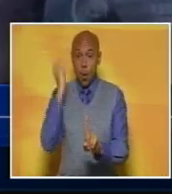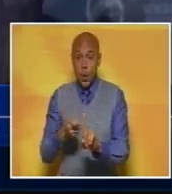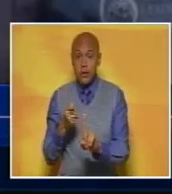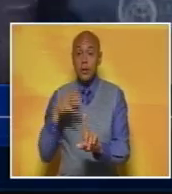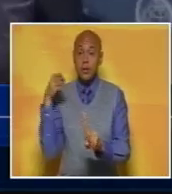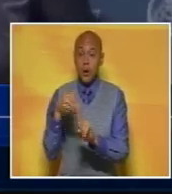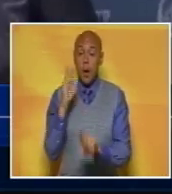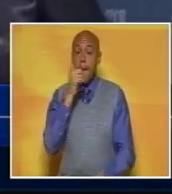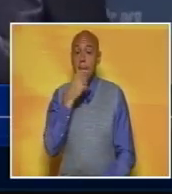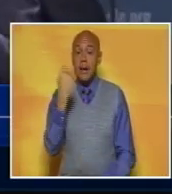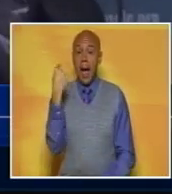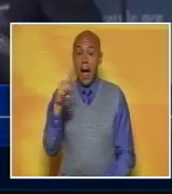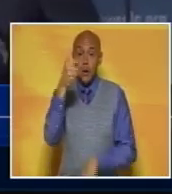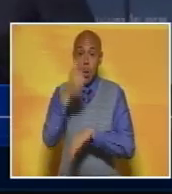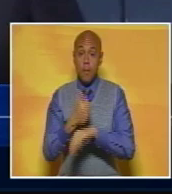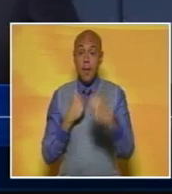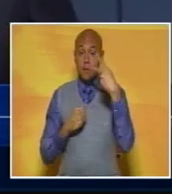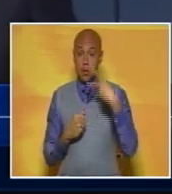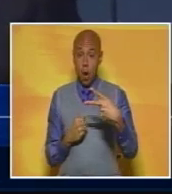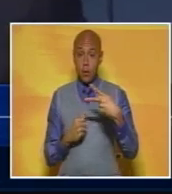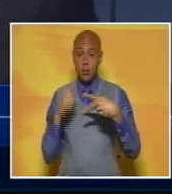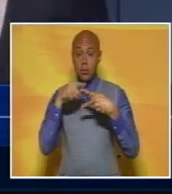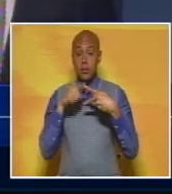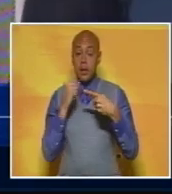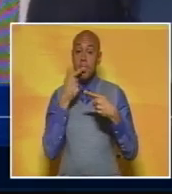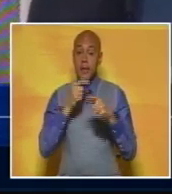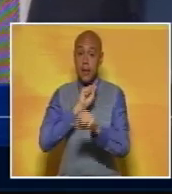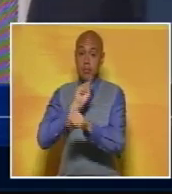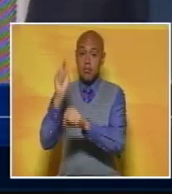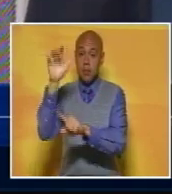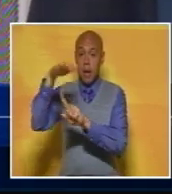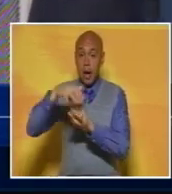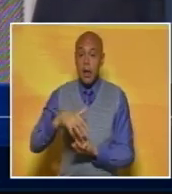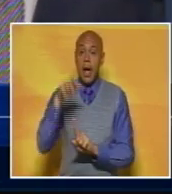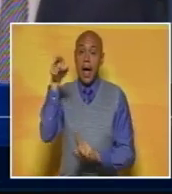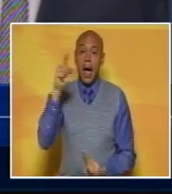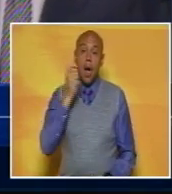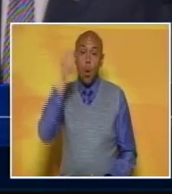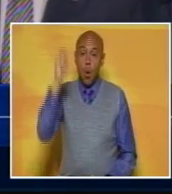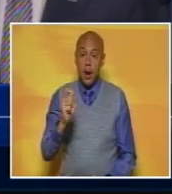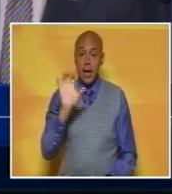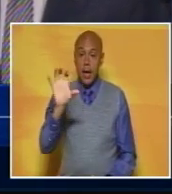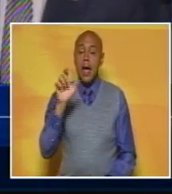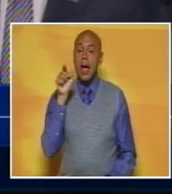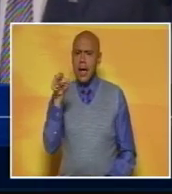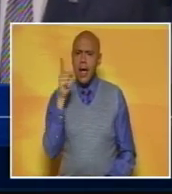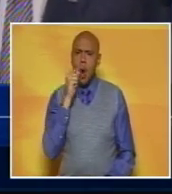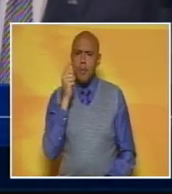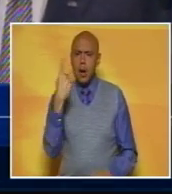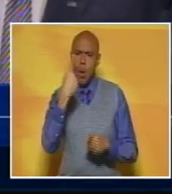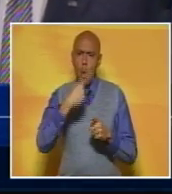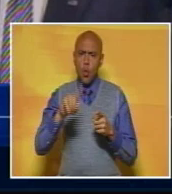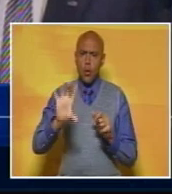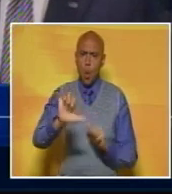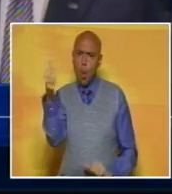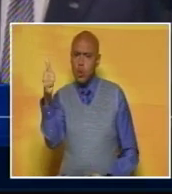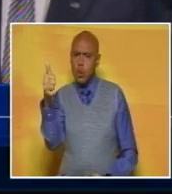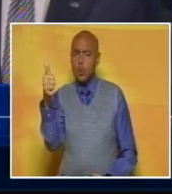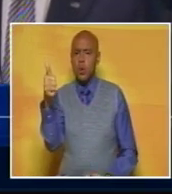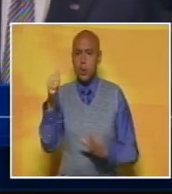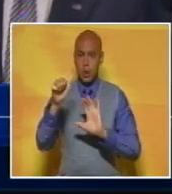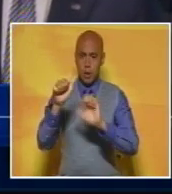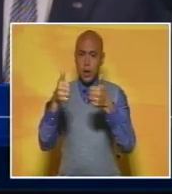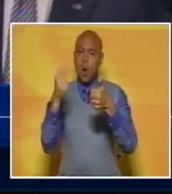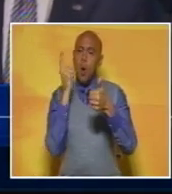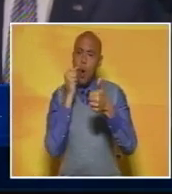es señalado de 2 cargos relacionados con presiones a Ucrania para que investigara a uno de sus posibles rivales en las elecciones de este año,